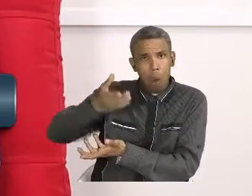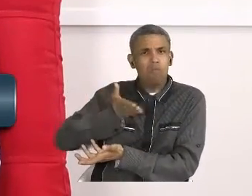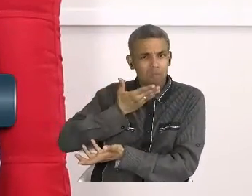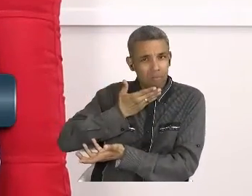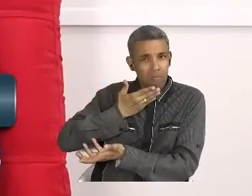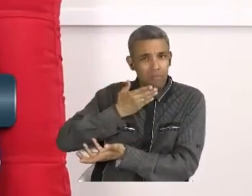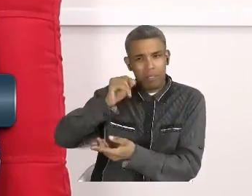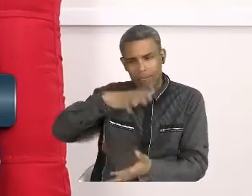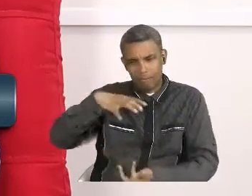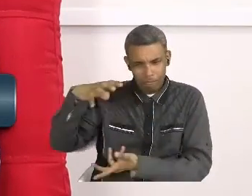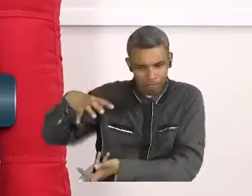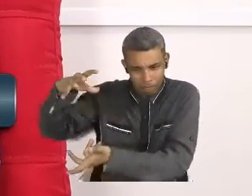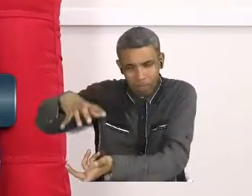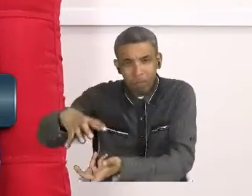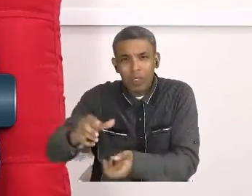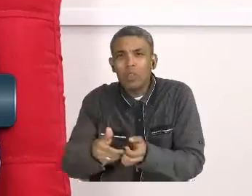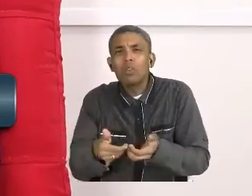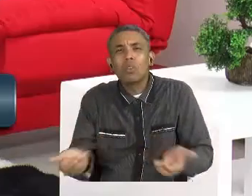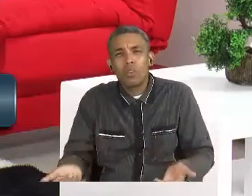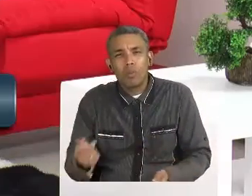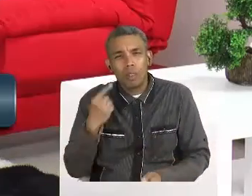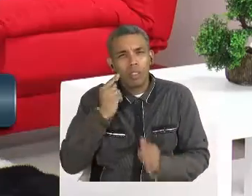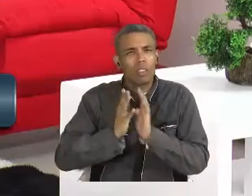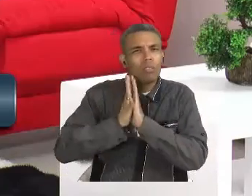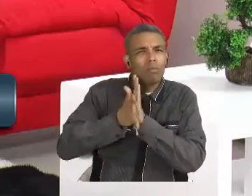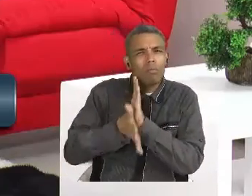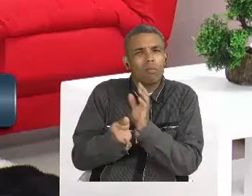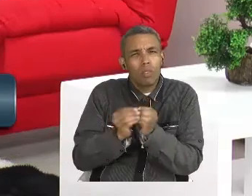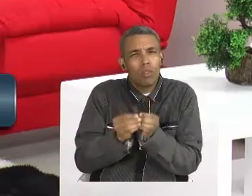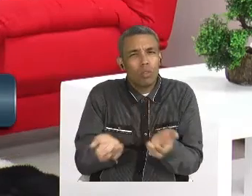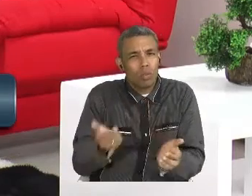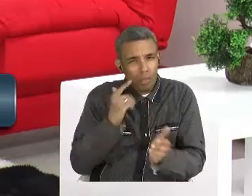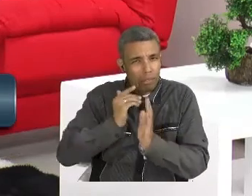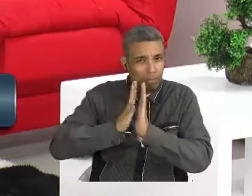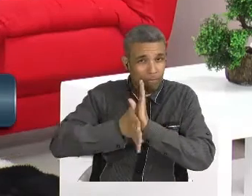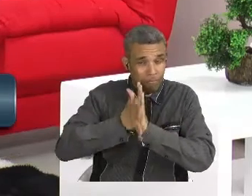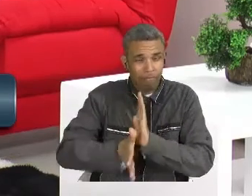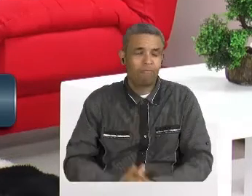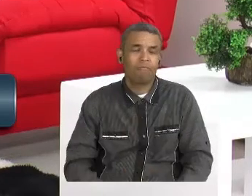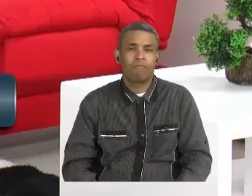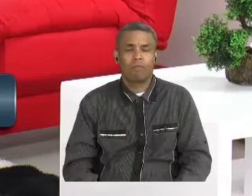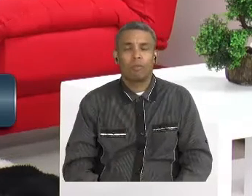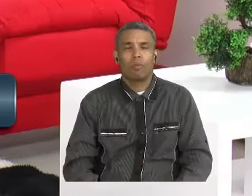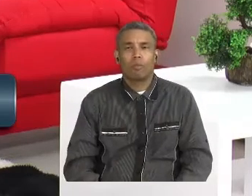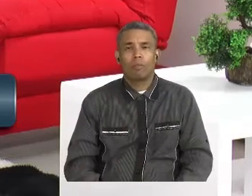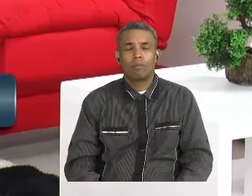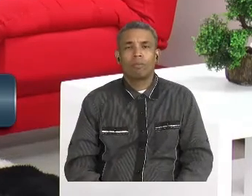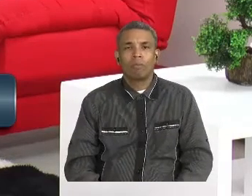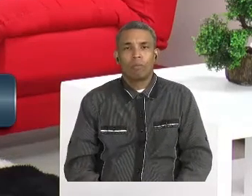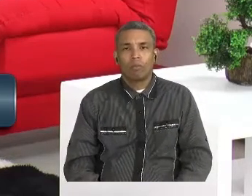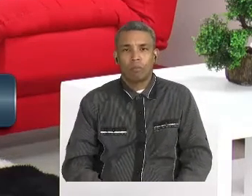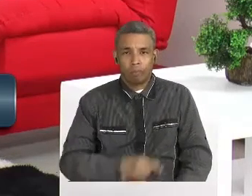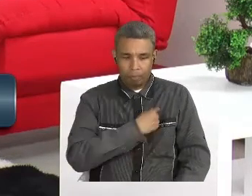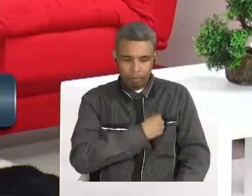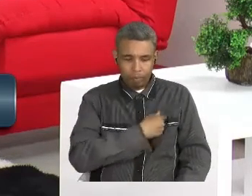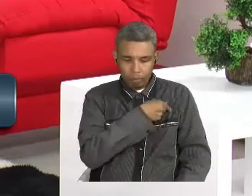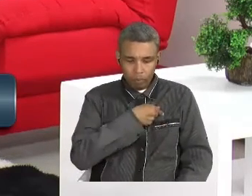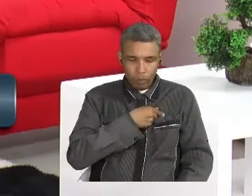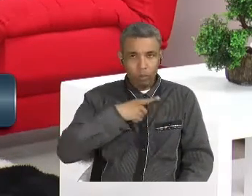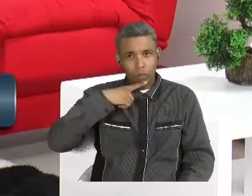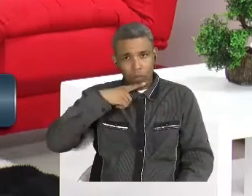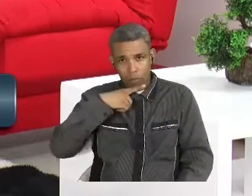organizaron unos kits, me gustaría que hablemos un poco sobre eso. Eso sí, nosotros en nuestra organización pues tenemos lo que